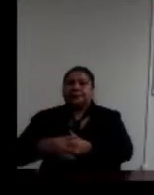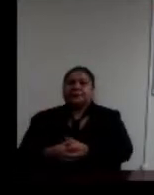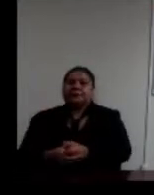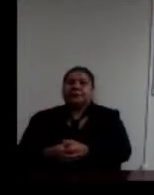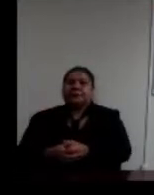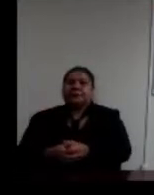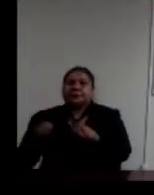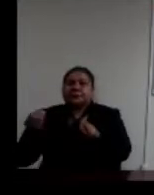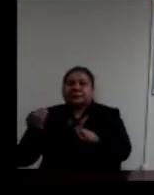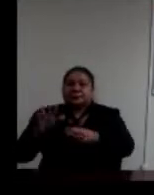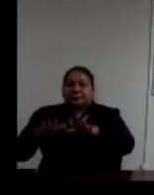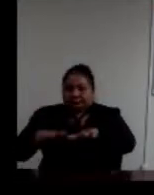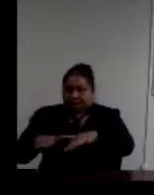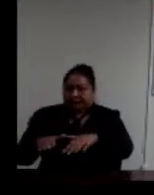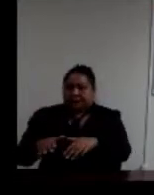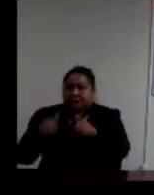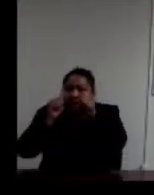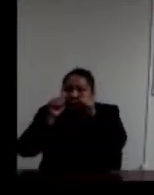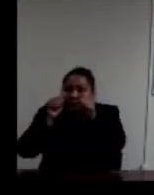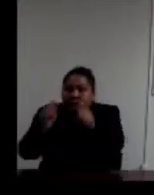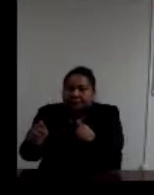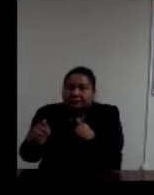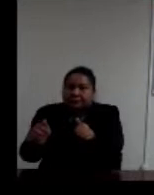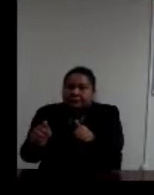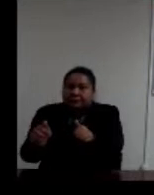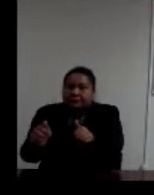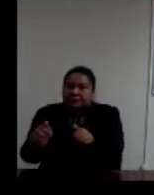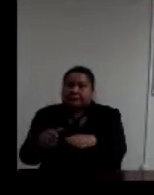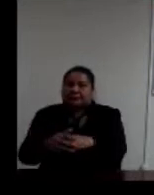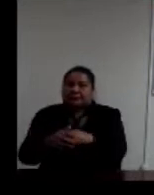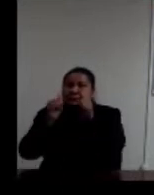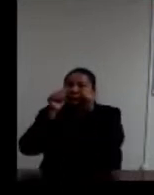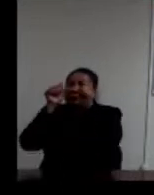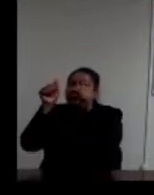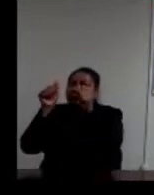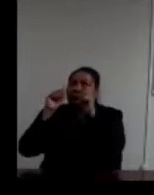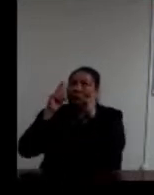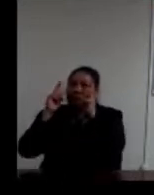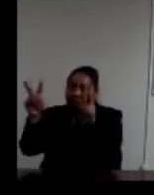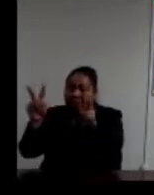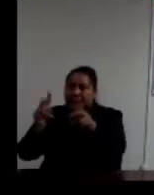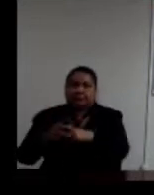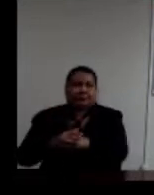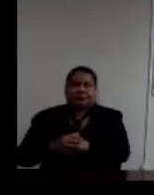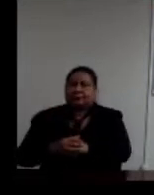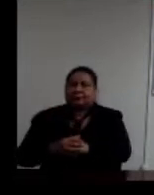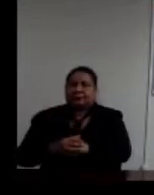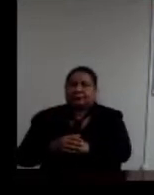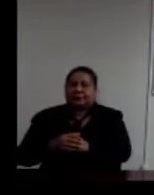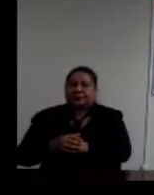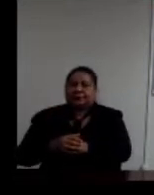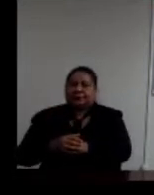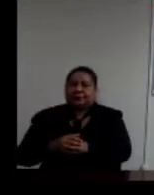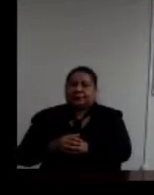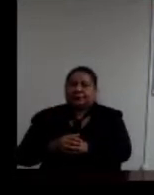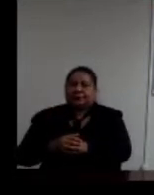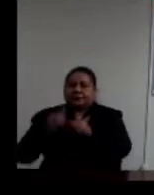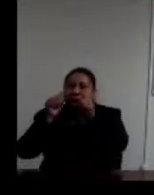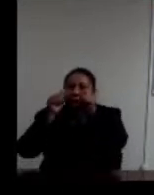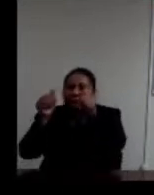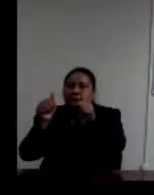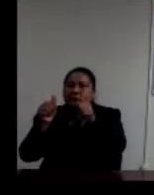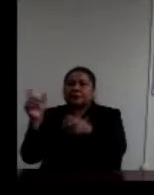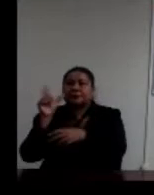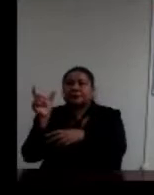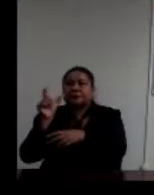Porque muchas veces el término atención nos referimos solamente a atención visual, pero realmente nos referimos a las